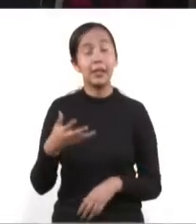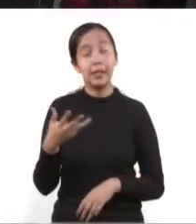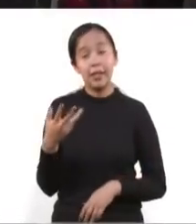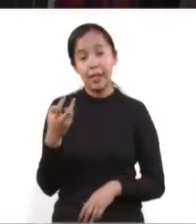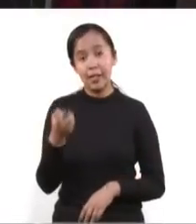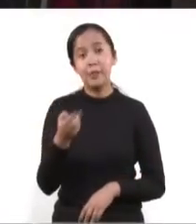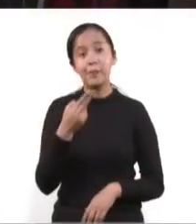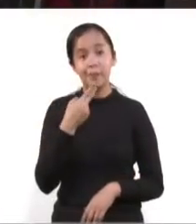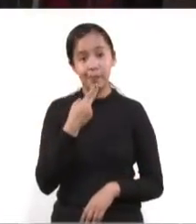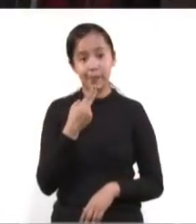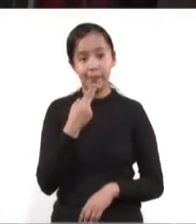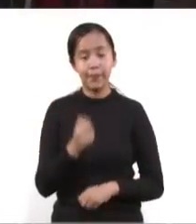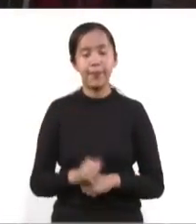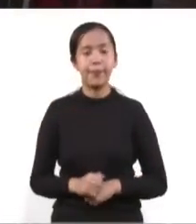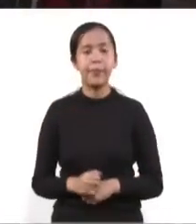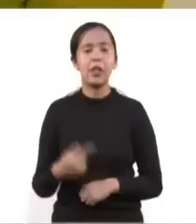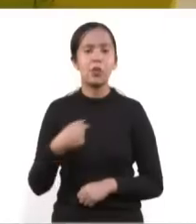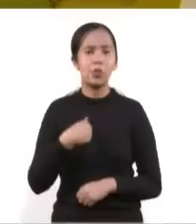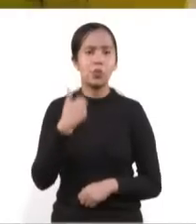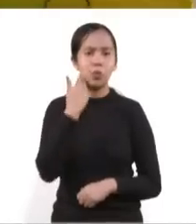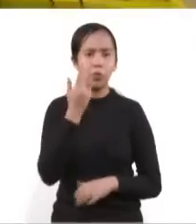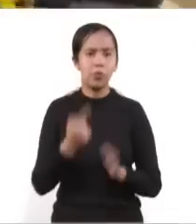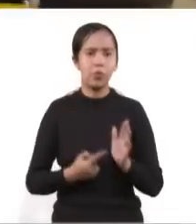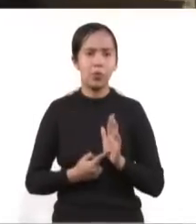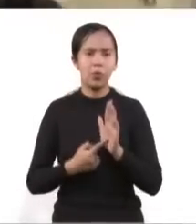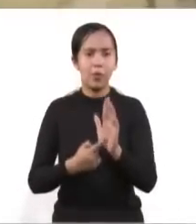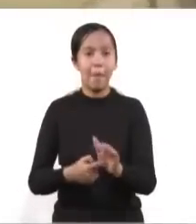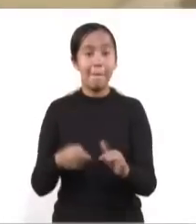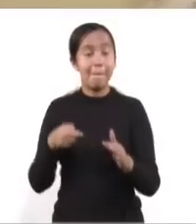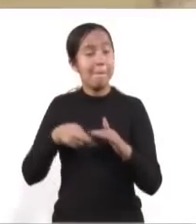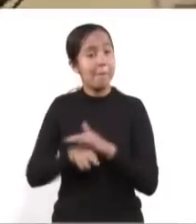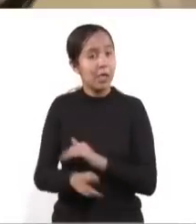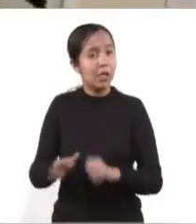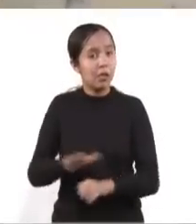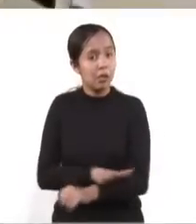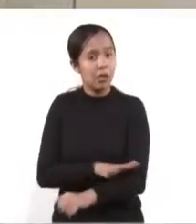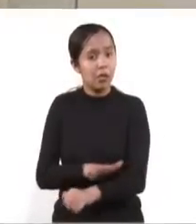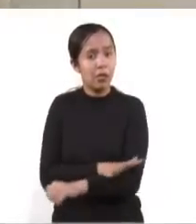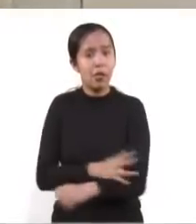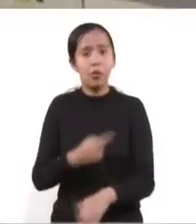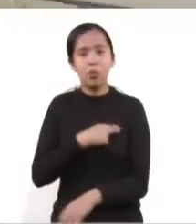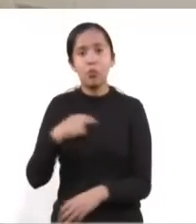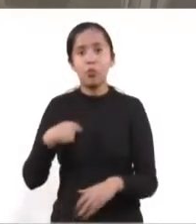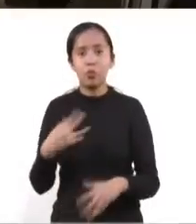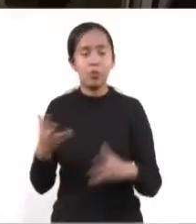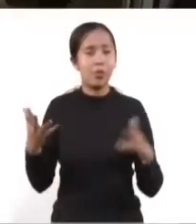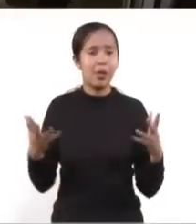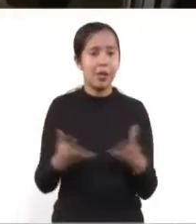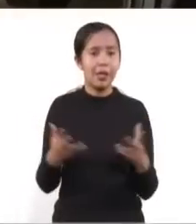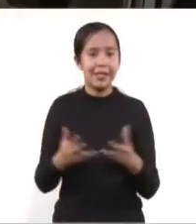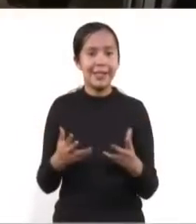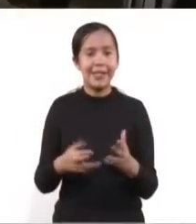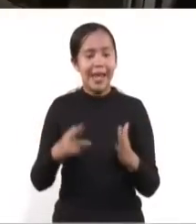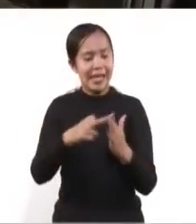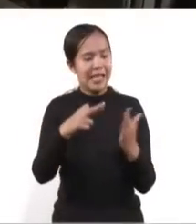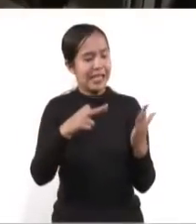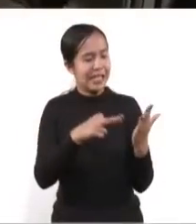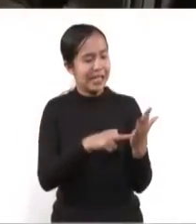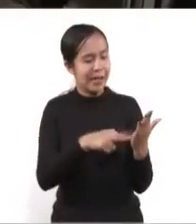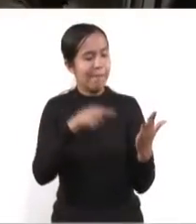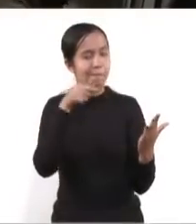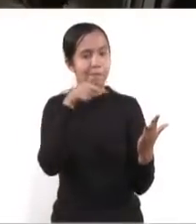requiere. Quiero enfatizar que Metro Energía se ha realizado conforme a las más estrictas